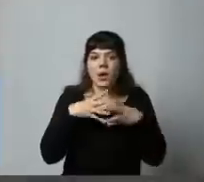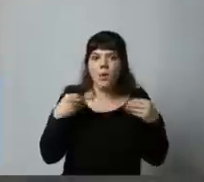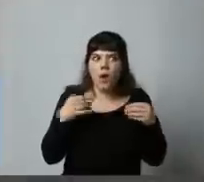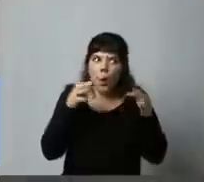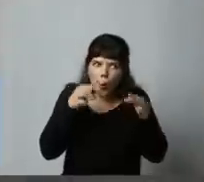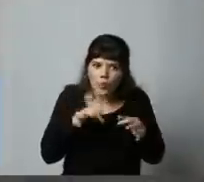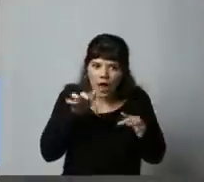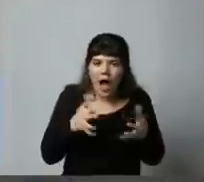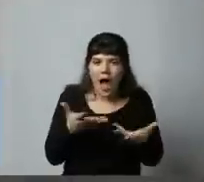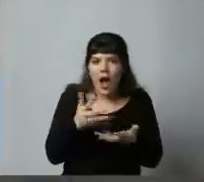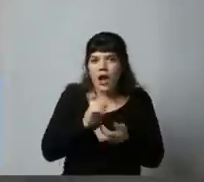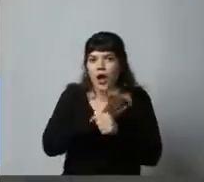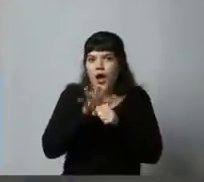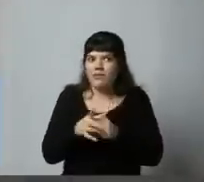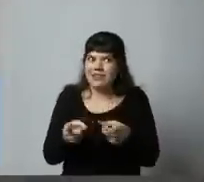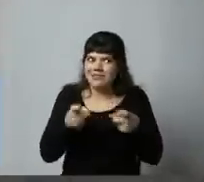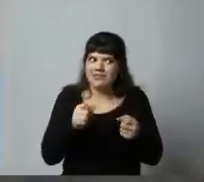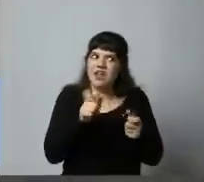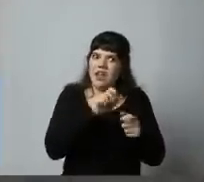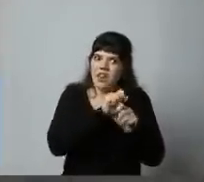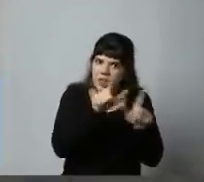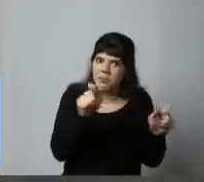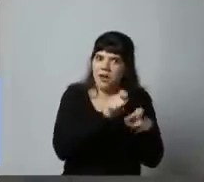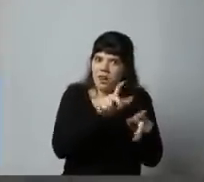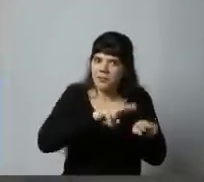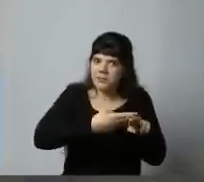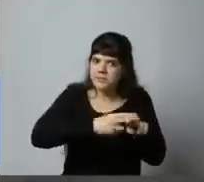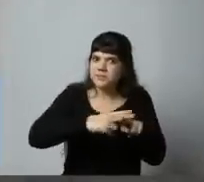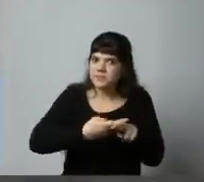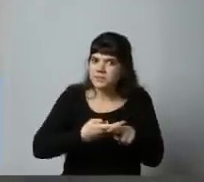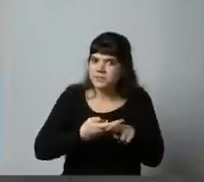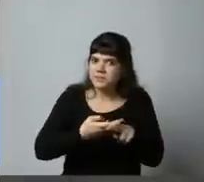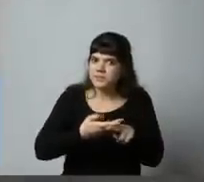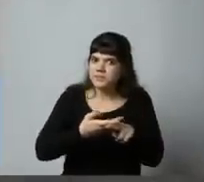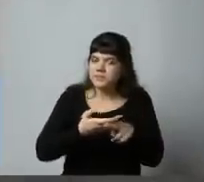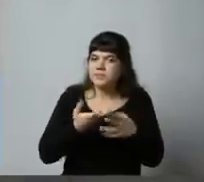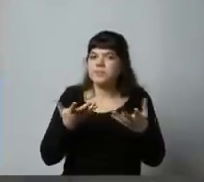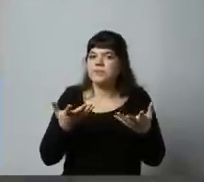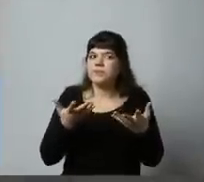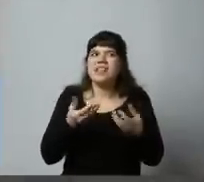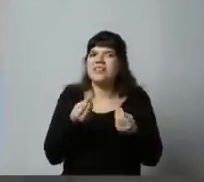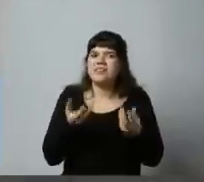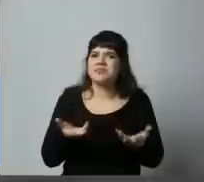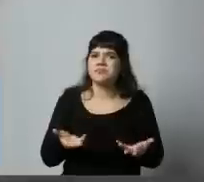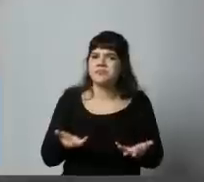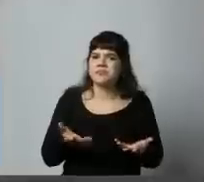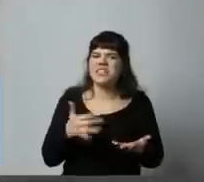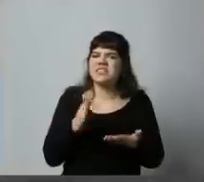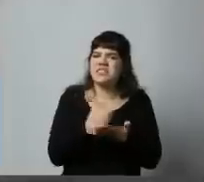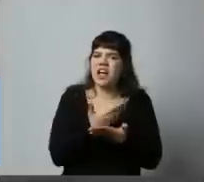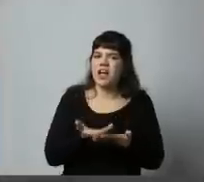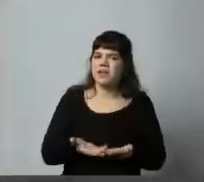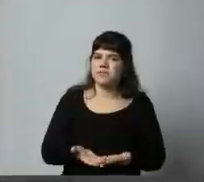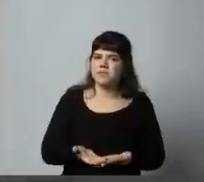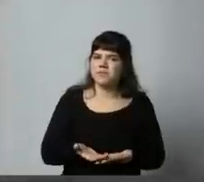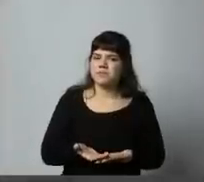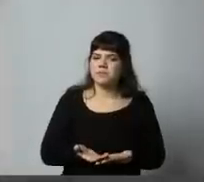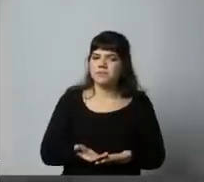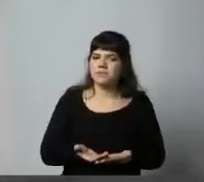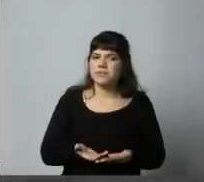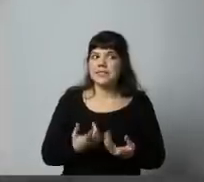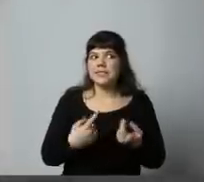esta necesidad de este clima de riesgo sanitario Qué sería entonces